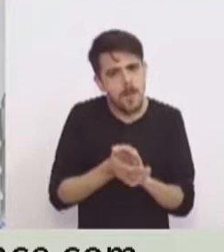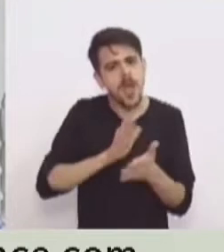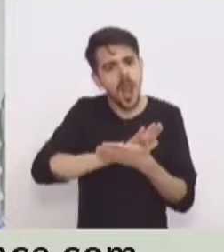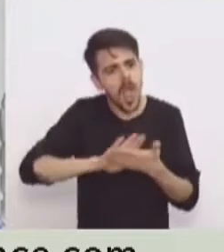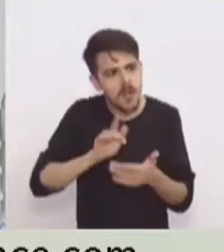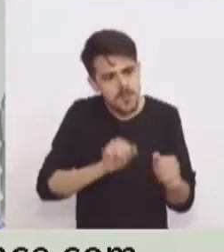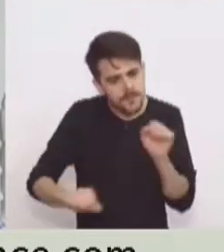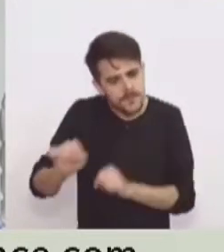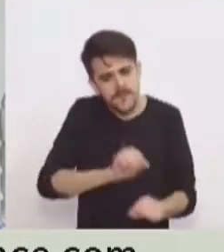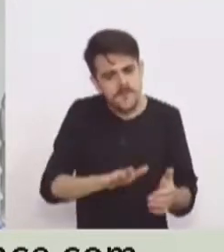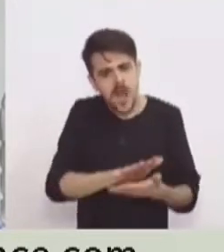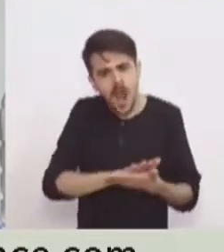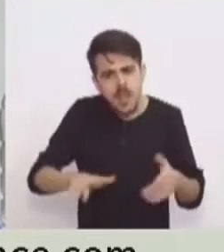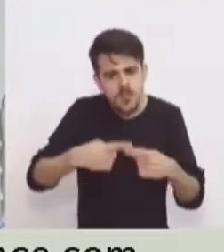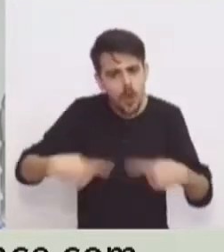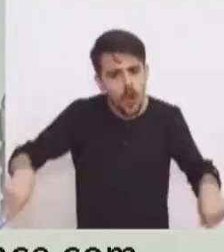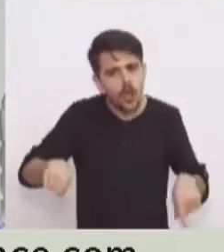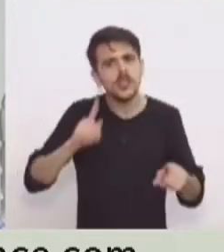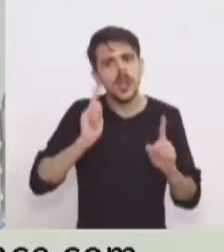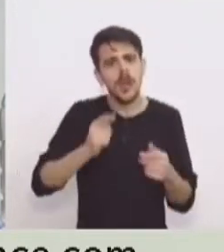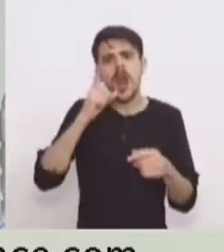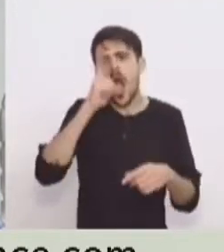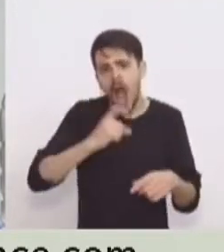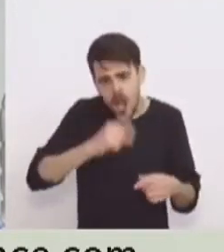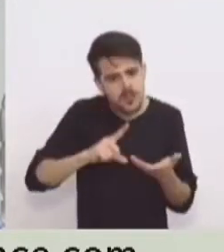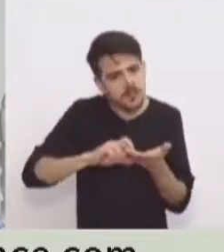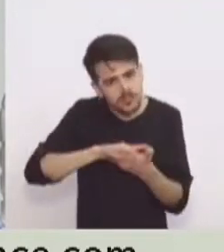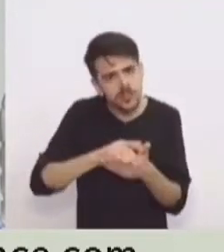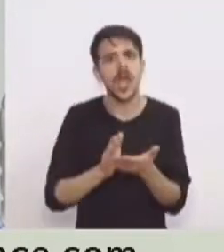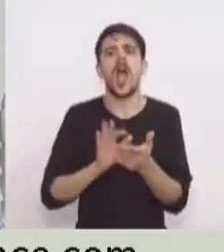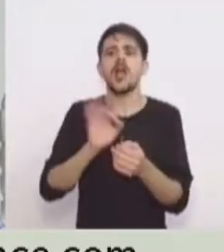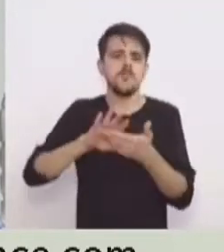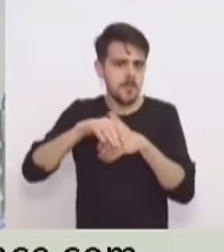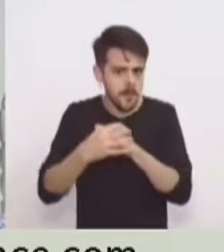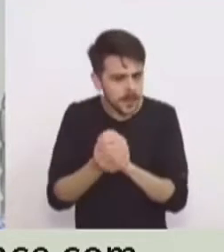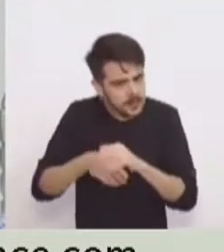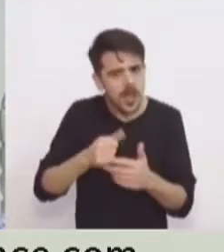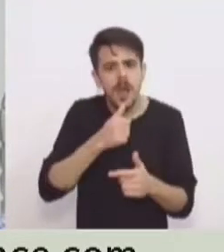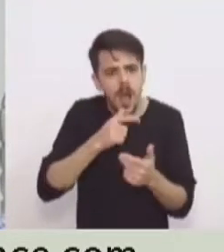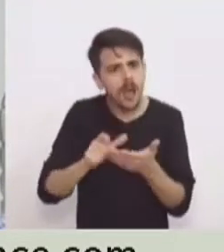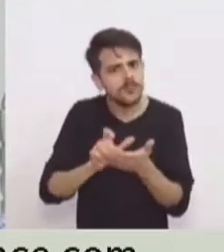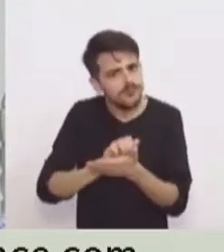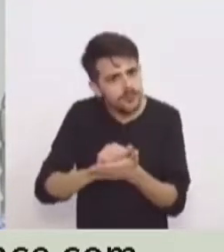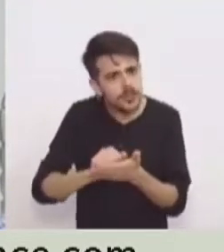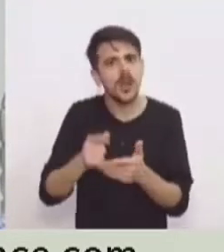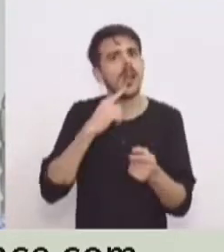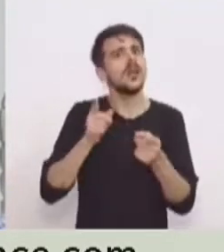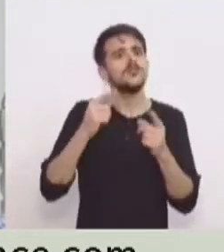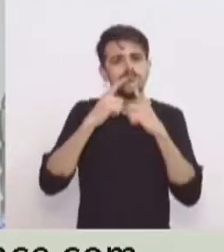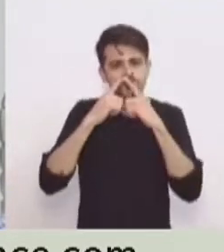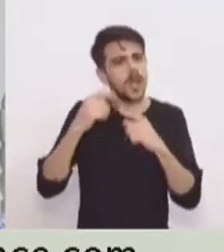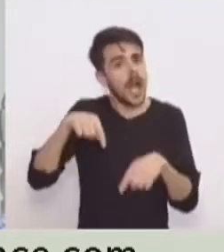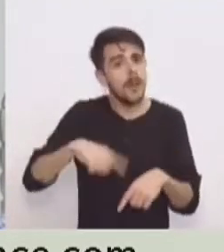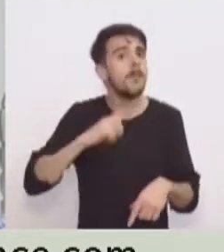gel, lavándose las manos, teniendo el distanciamiento y, en el caso de Paraná, usando de manera